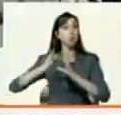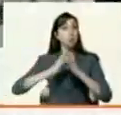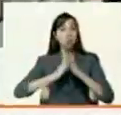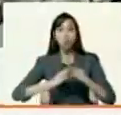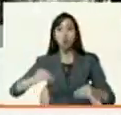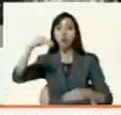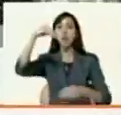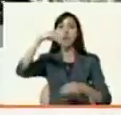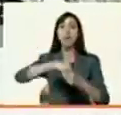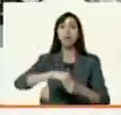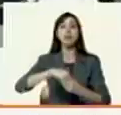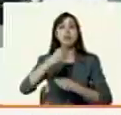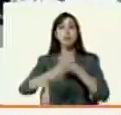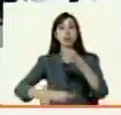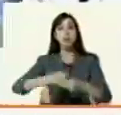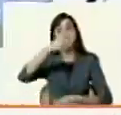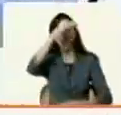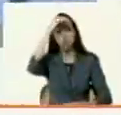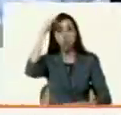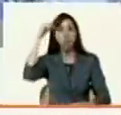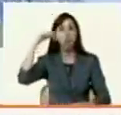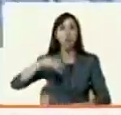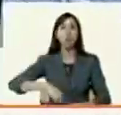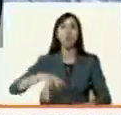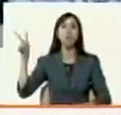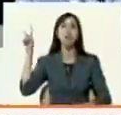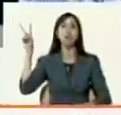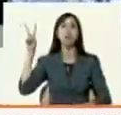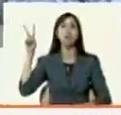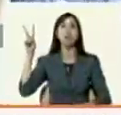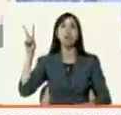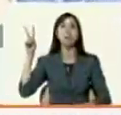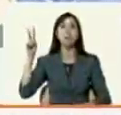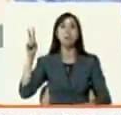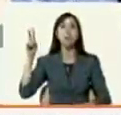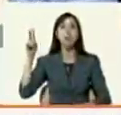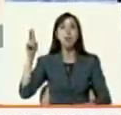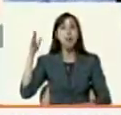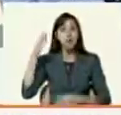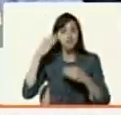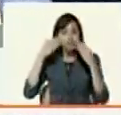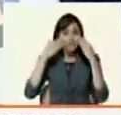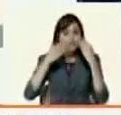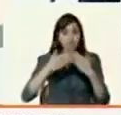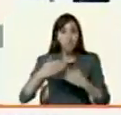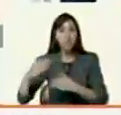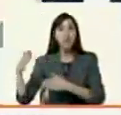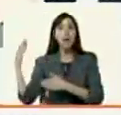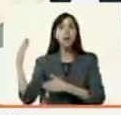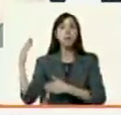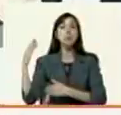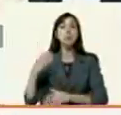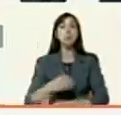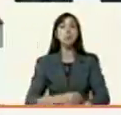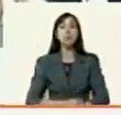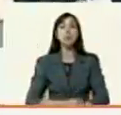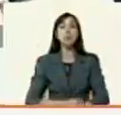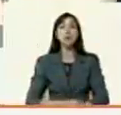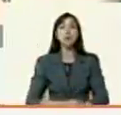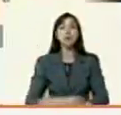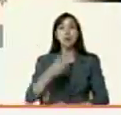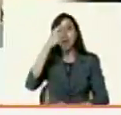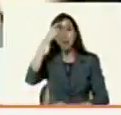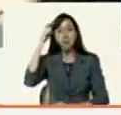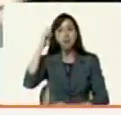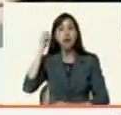del imperialismo norteamericano. Vamos a escuchar entonces las declaraciones. En el día de hoy viene a firmar canciller en